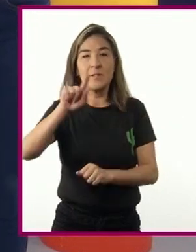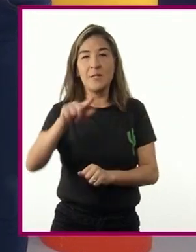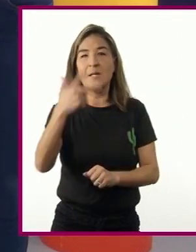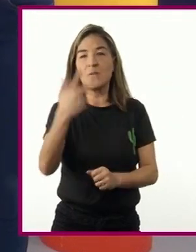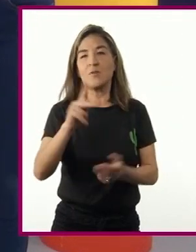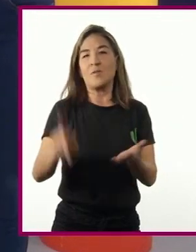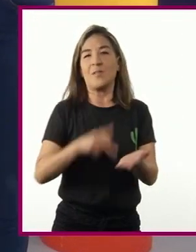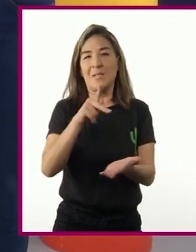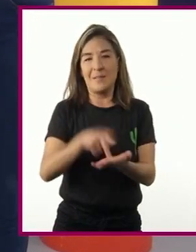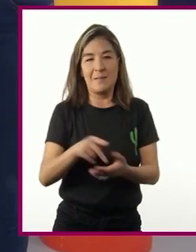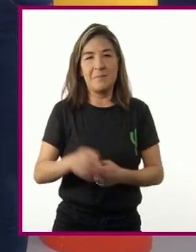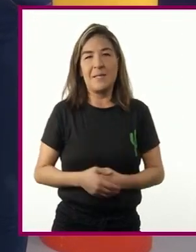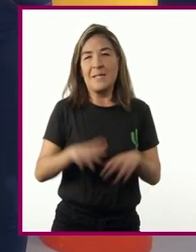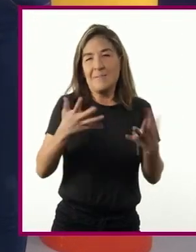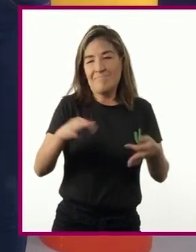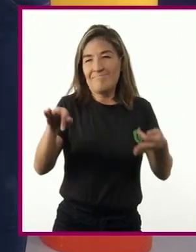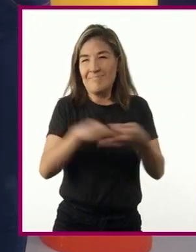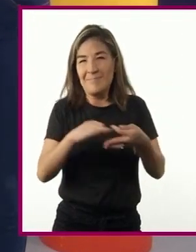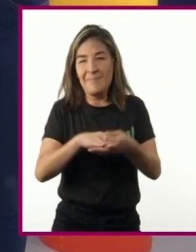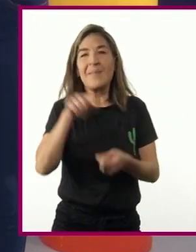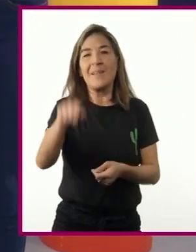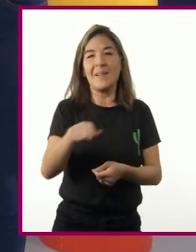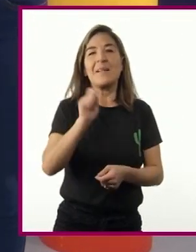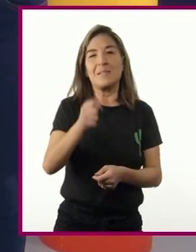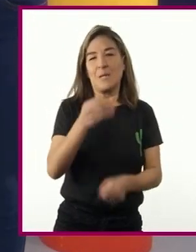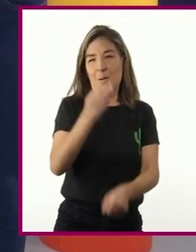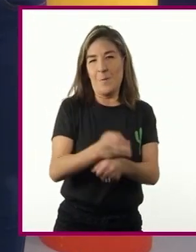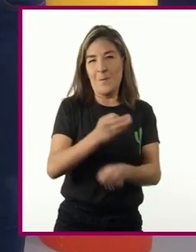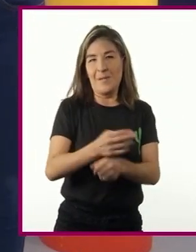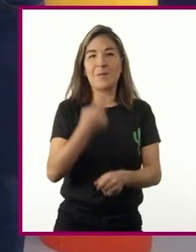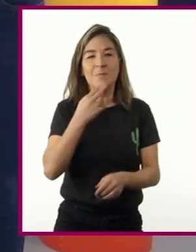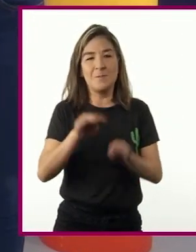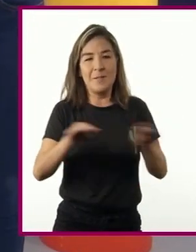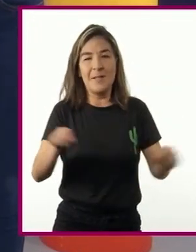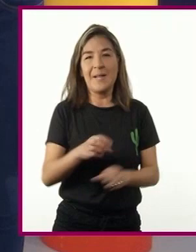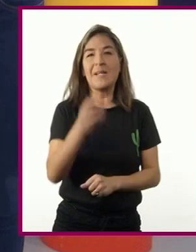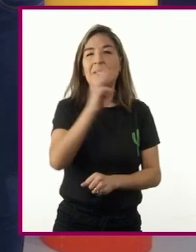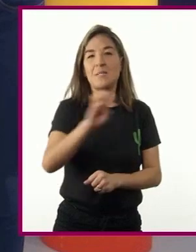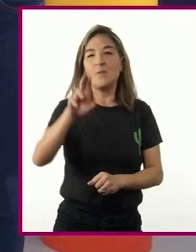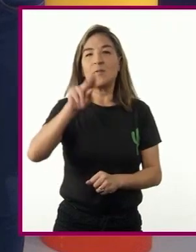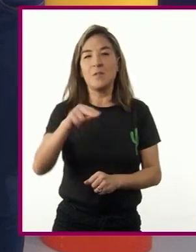391.878 kilómetros, muy cercano a las medidas actuales,